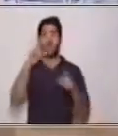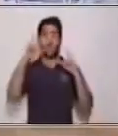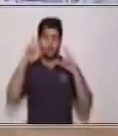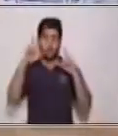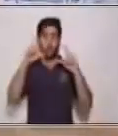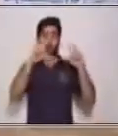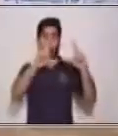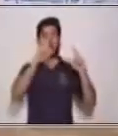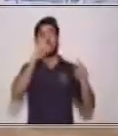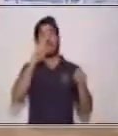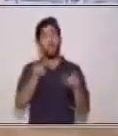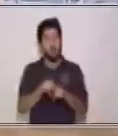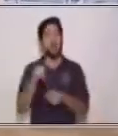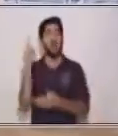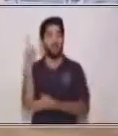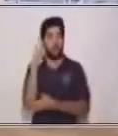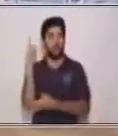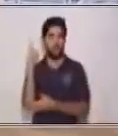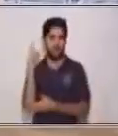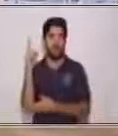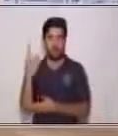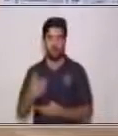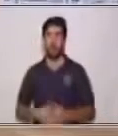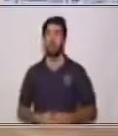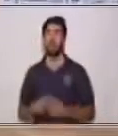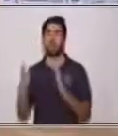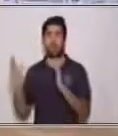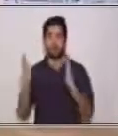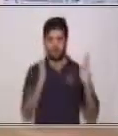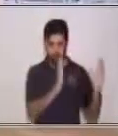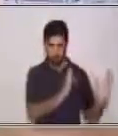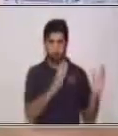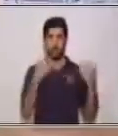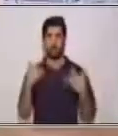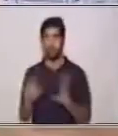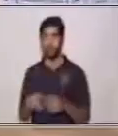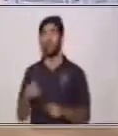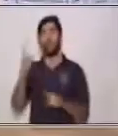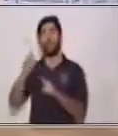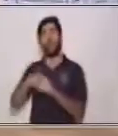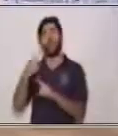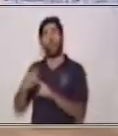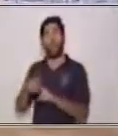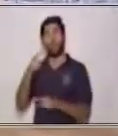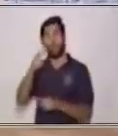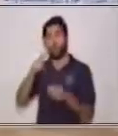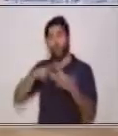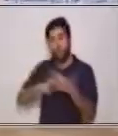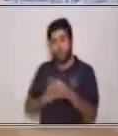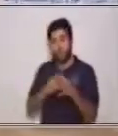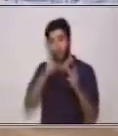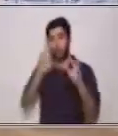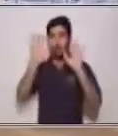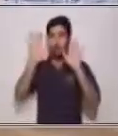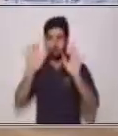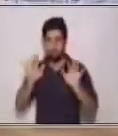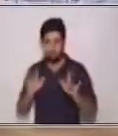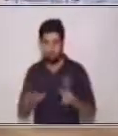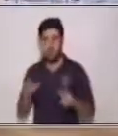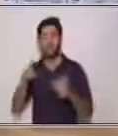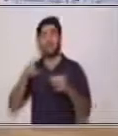también. Los aspectos que se deben tomar en cuenta cuando comienzan la redacción de un texto